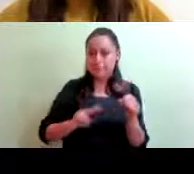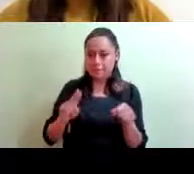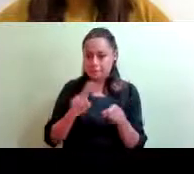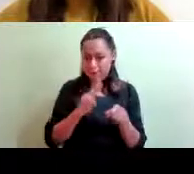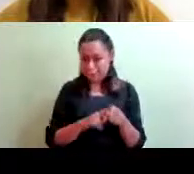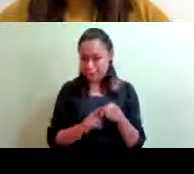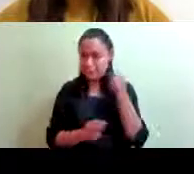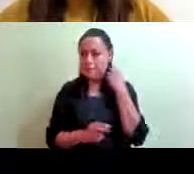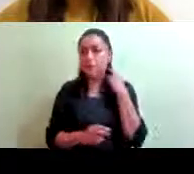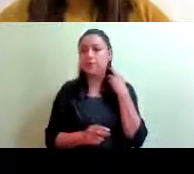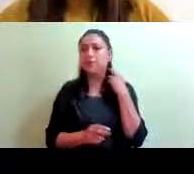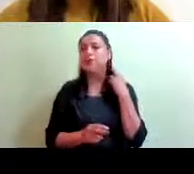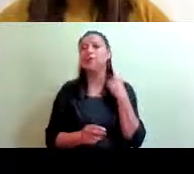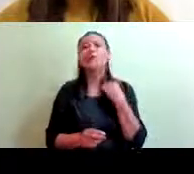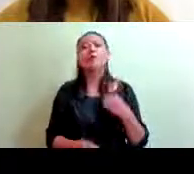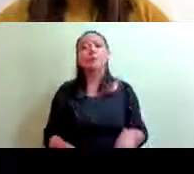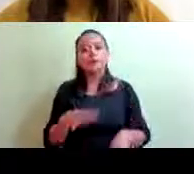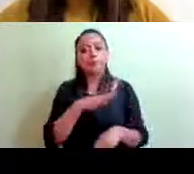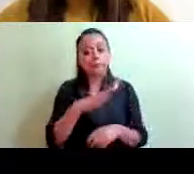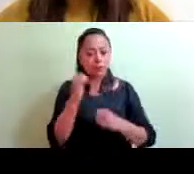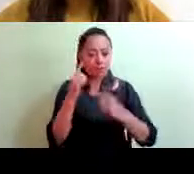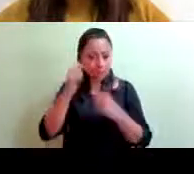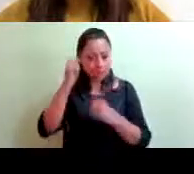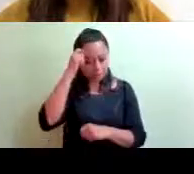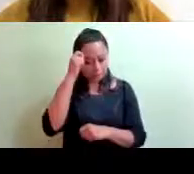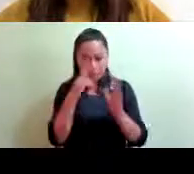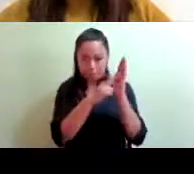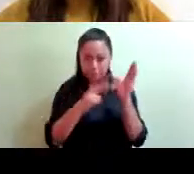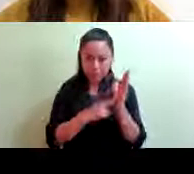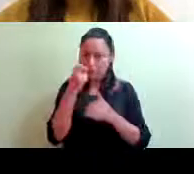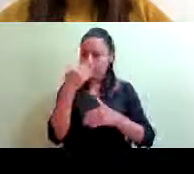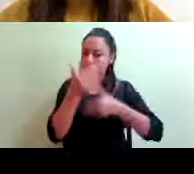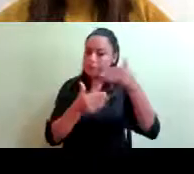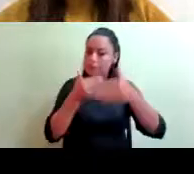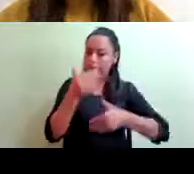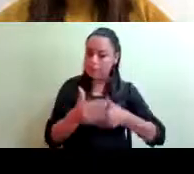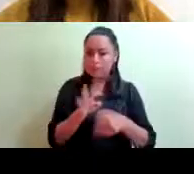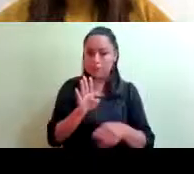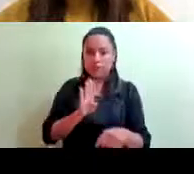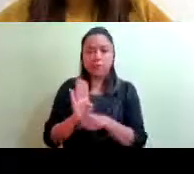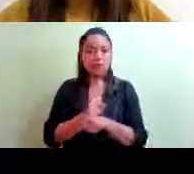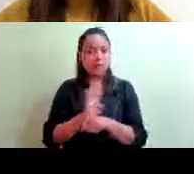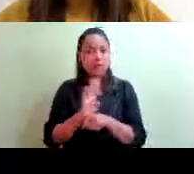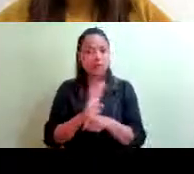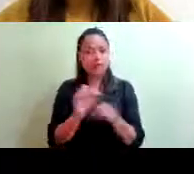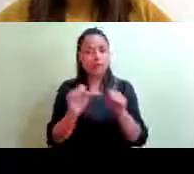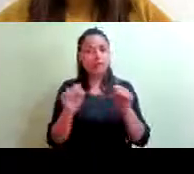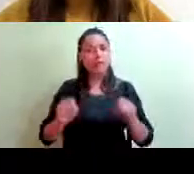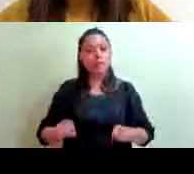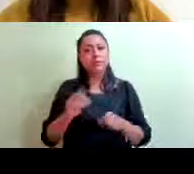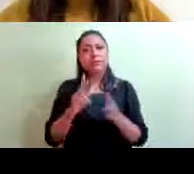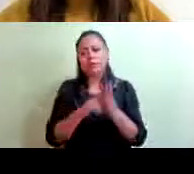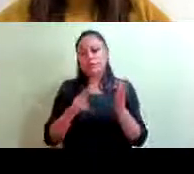También tenemos los servicios de regulación, que son aquellos procesos ecológicos que nos benefician a través de su sistema de regulación y ayudan a mitigar algunos